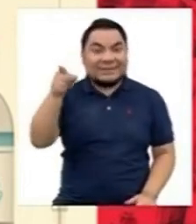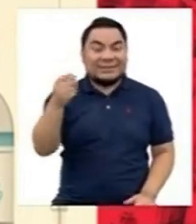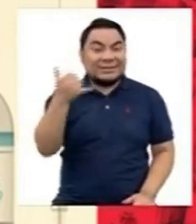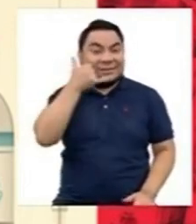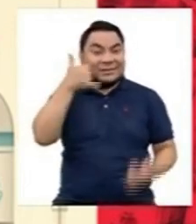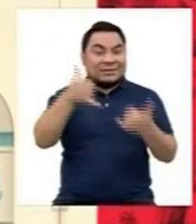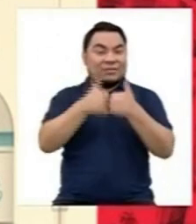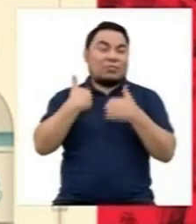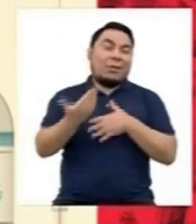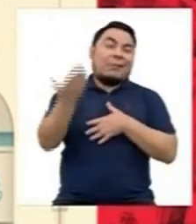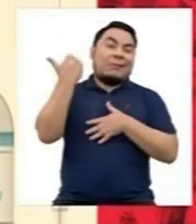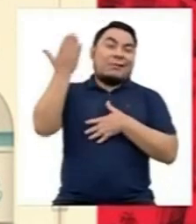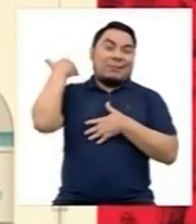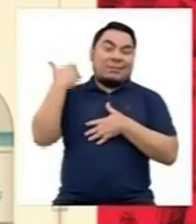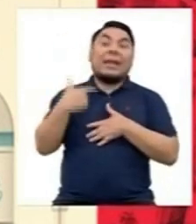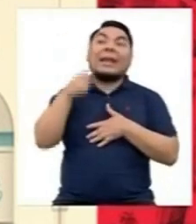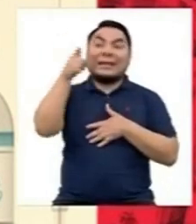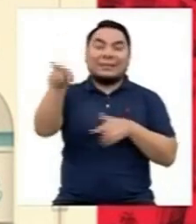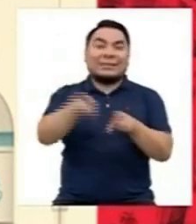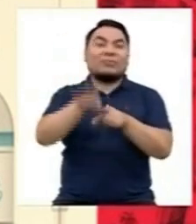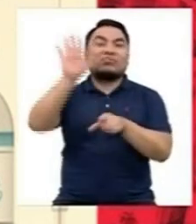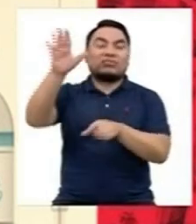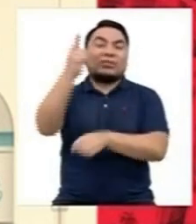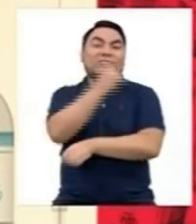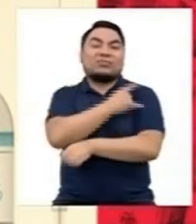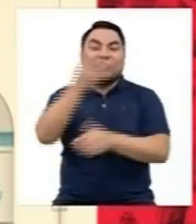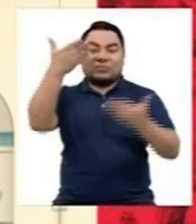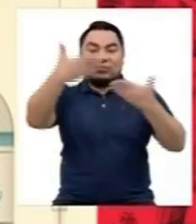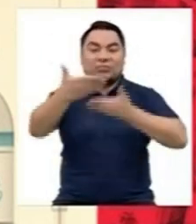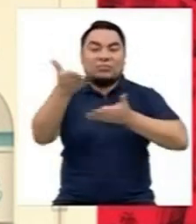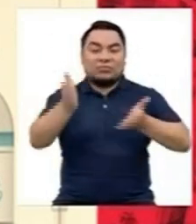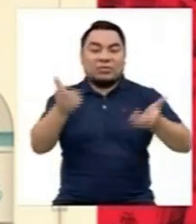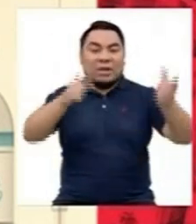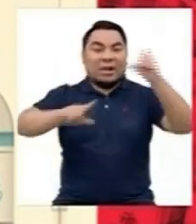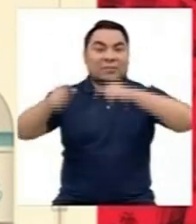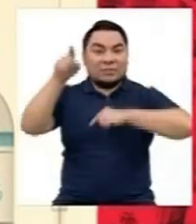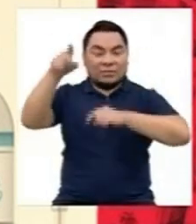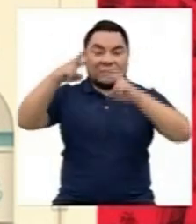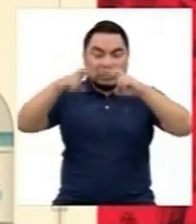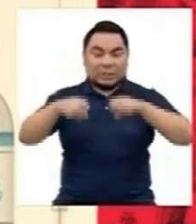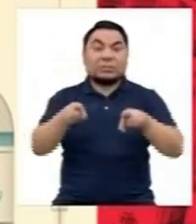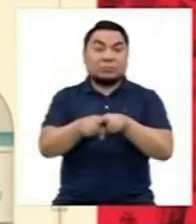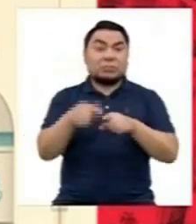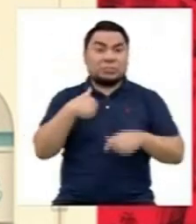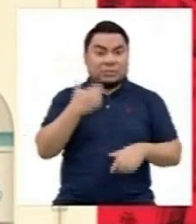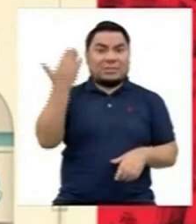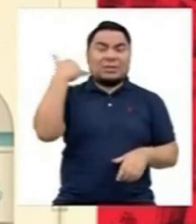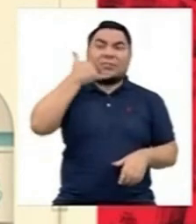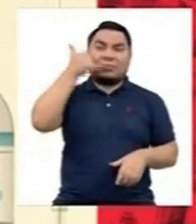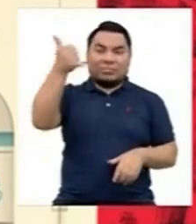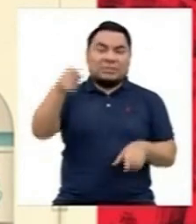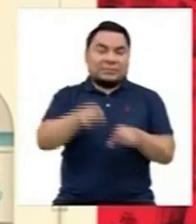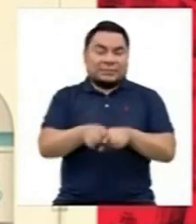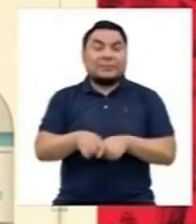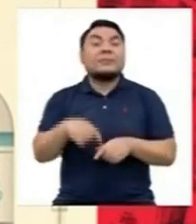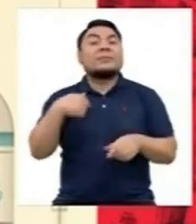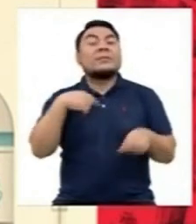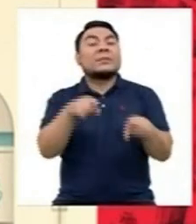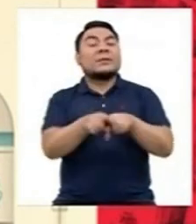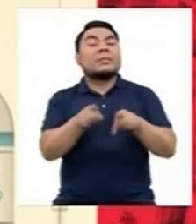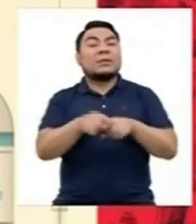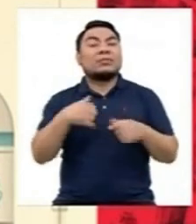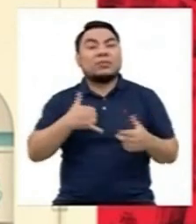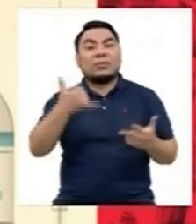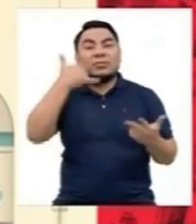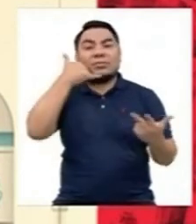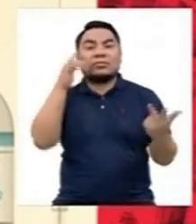esta distribución de vacunas. Ahora, cabe recalcar que a nivel de costos, bueno,